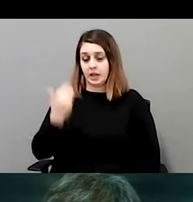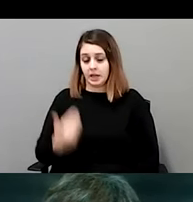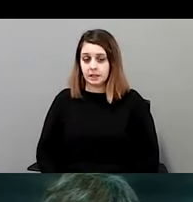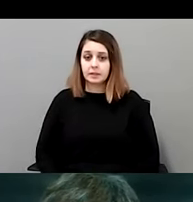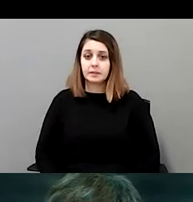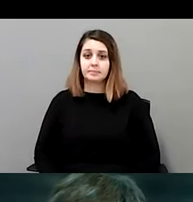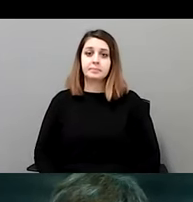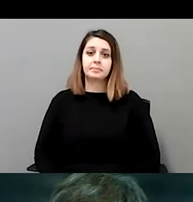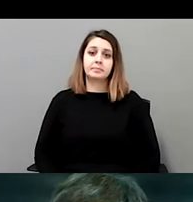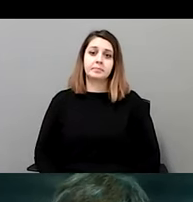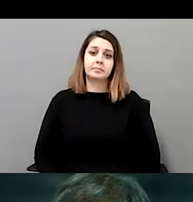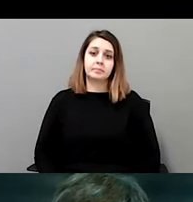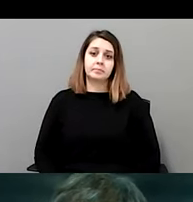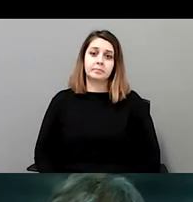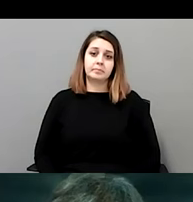ausencias.